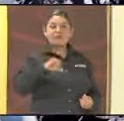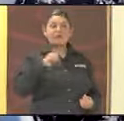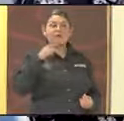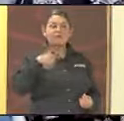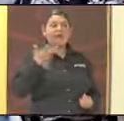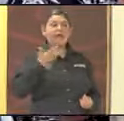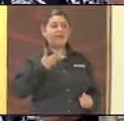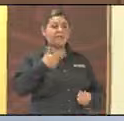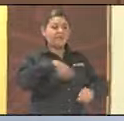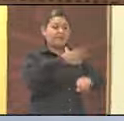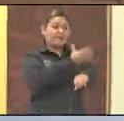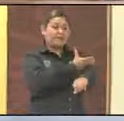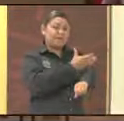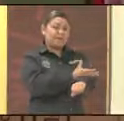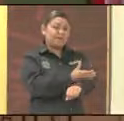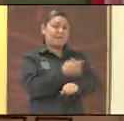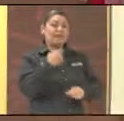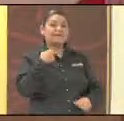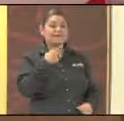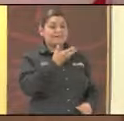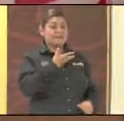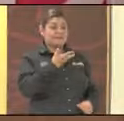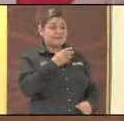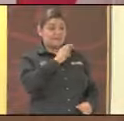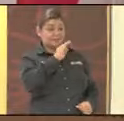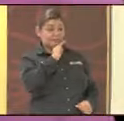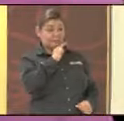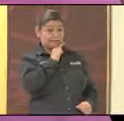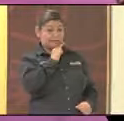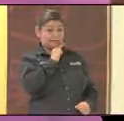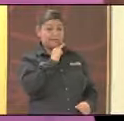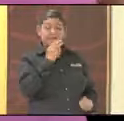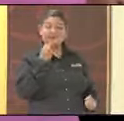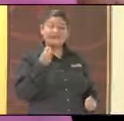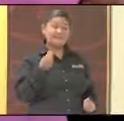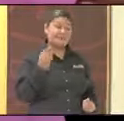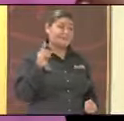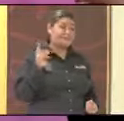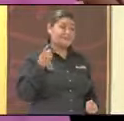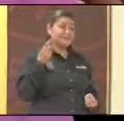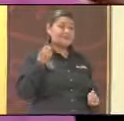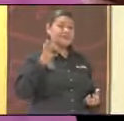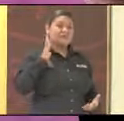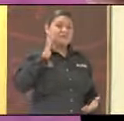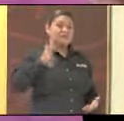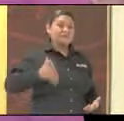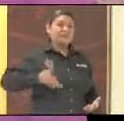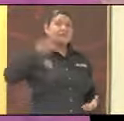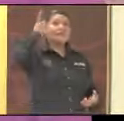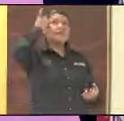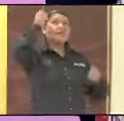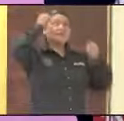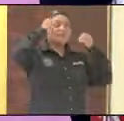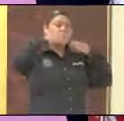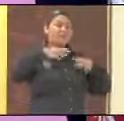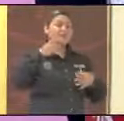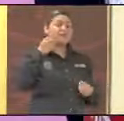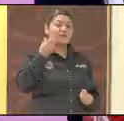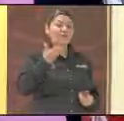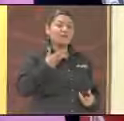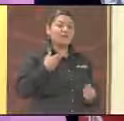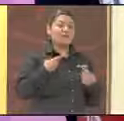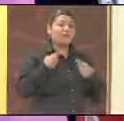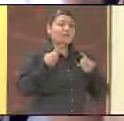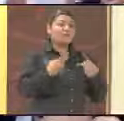con nosotros. Ser madre es un gran privilegio que nos dio Dios. Somos dadoras